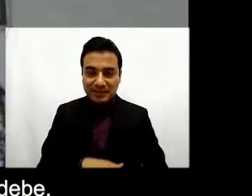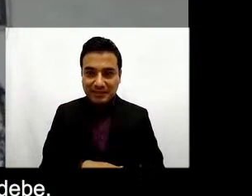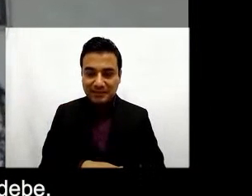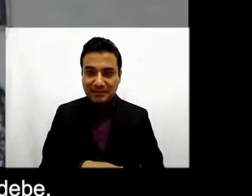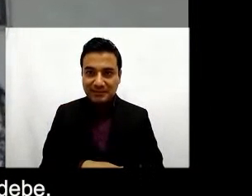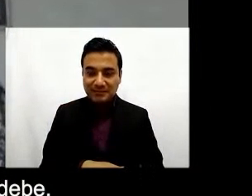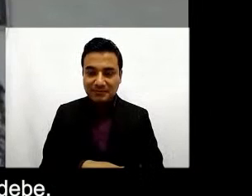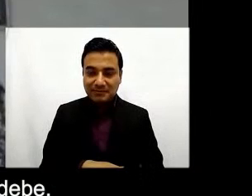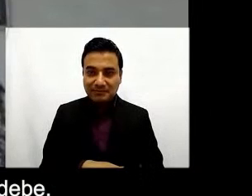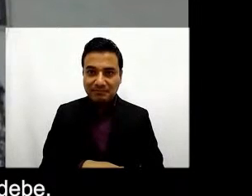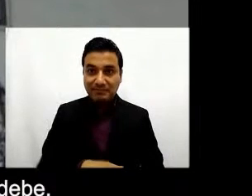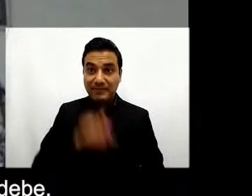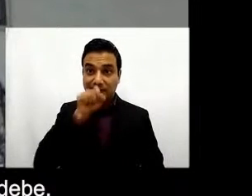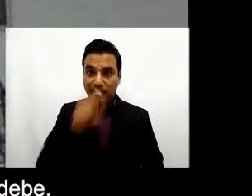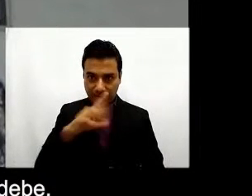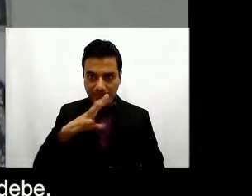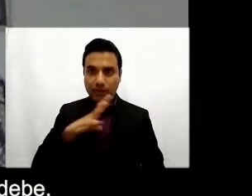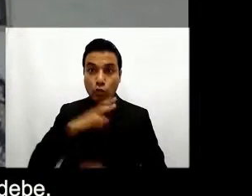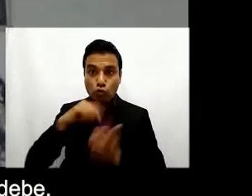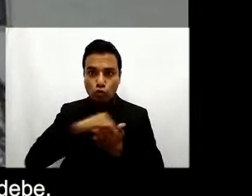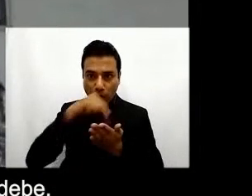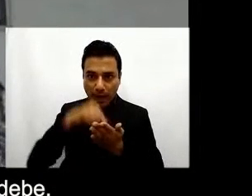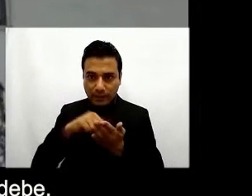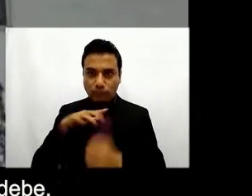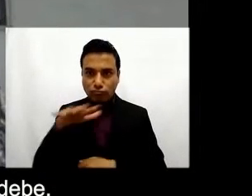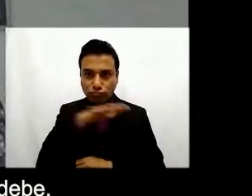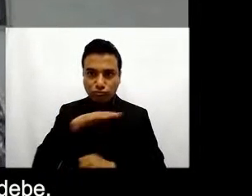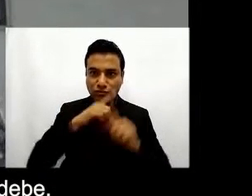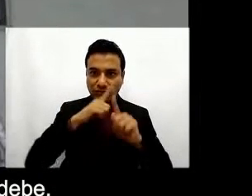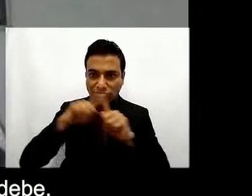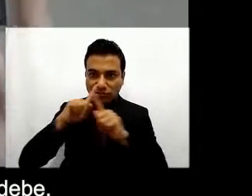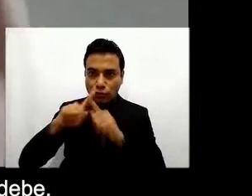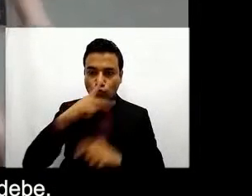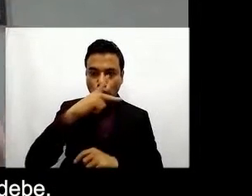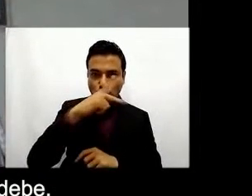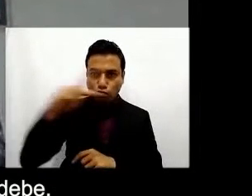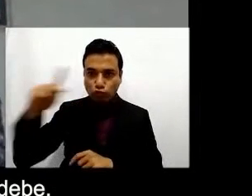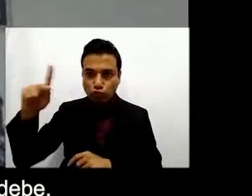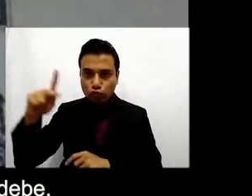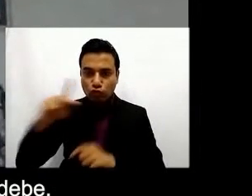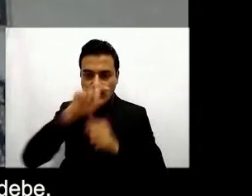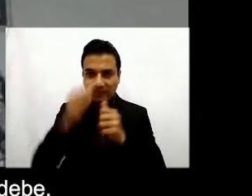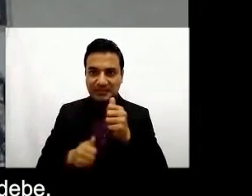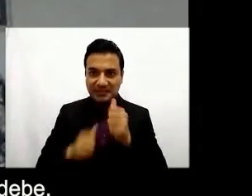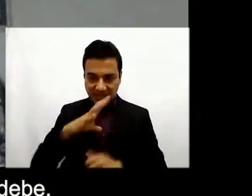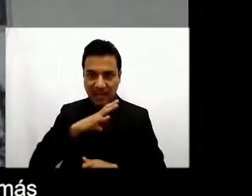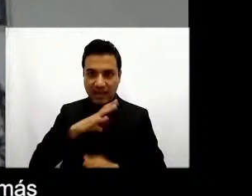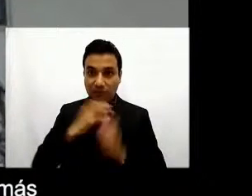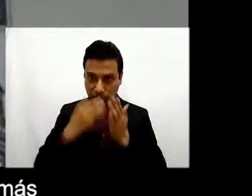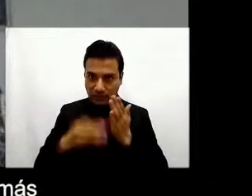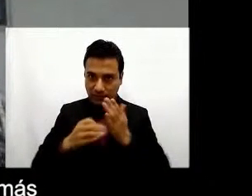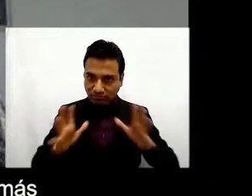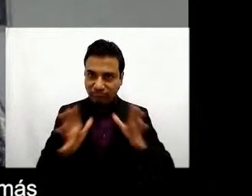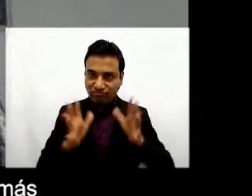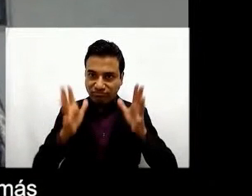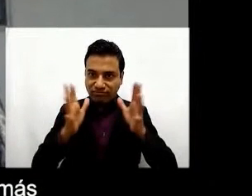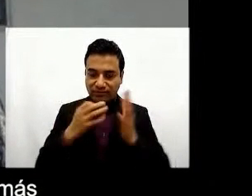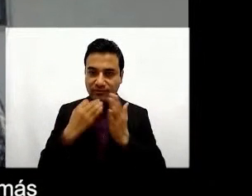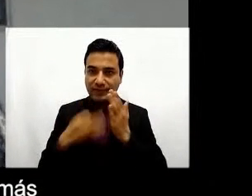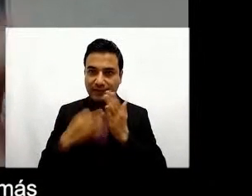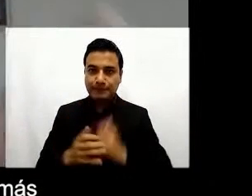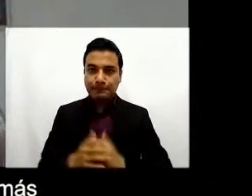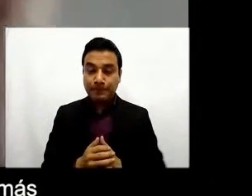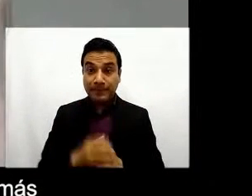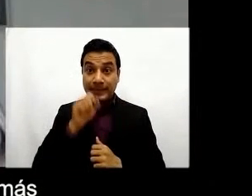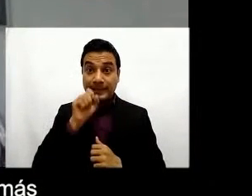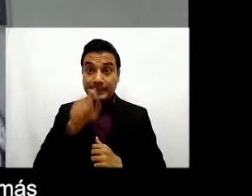las manifestaciones regionales que también se tienen que impulsar desde lo local, sin decir,